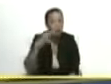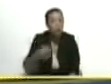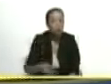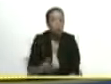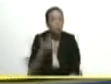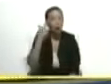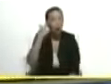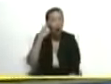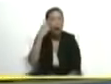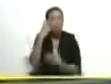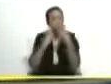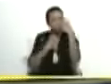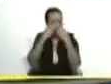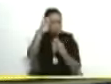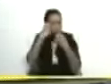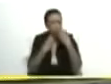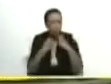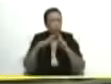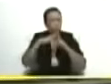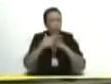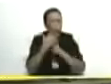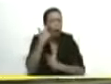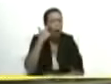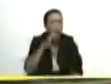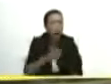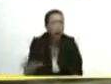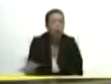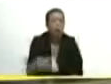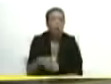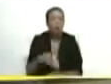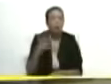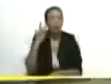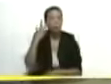valorar los momentos.